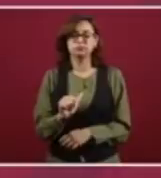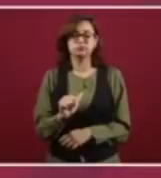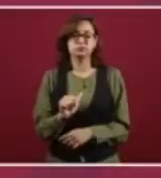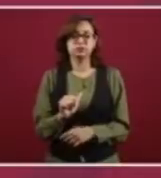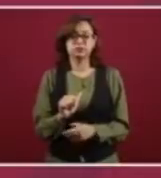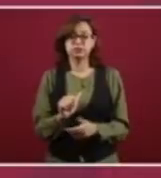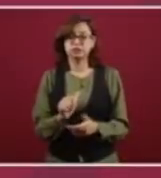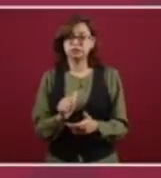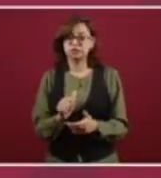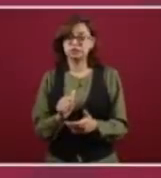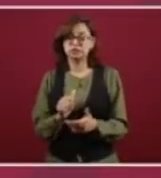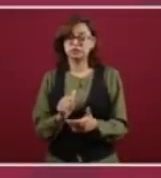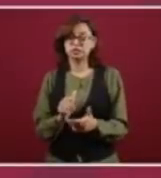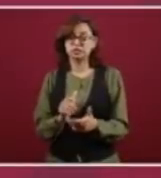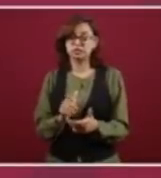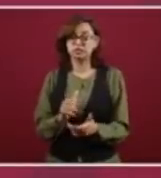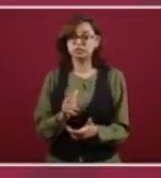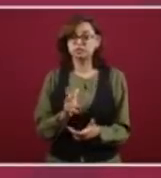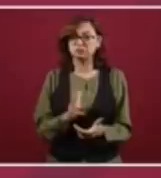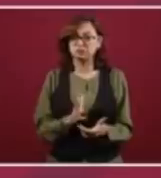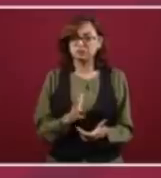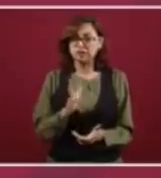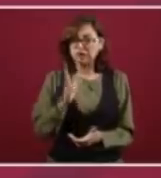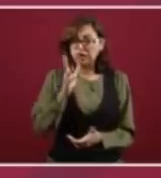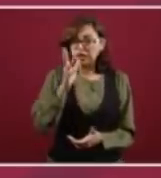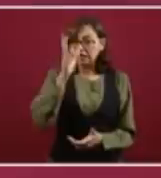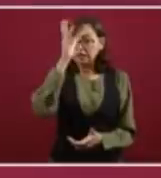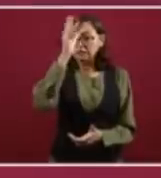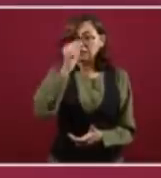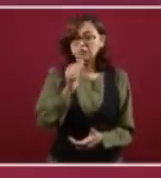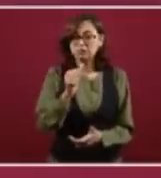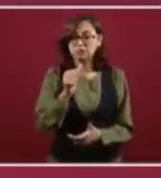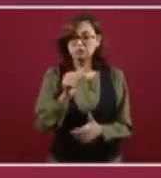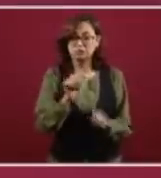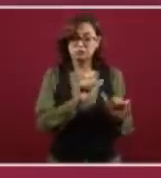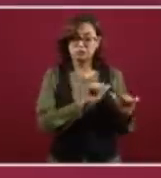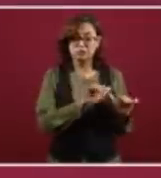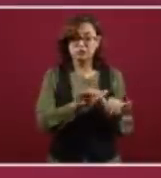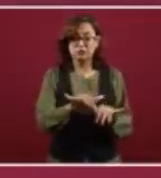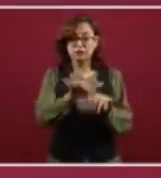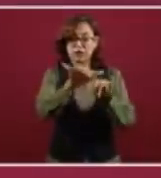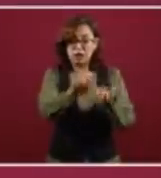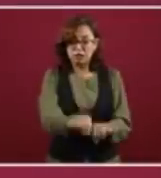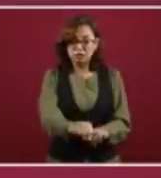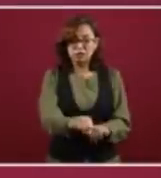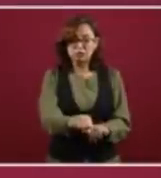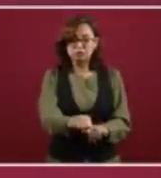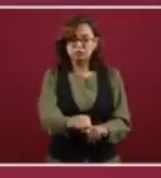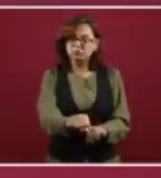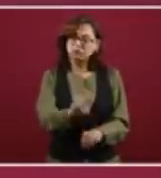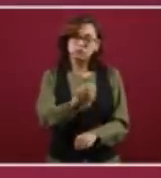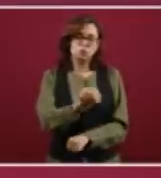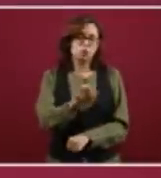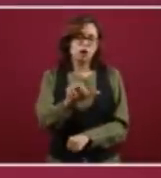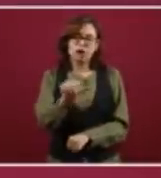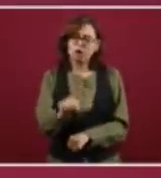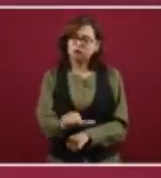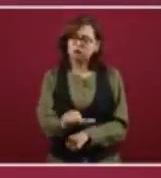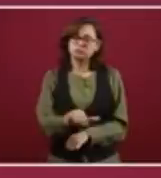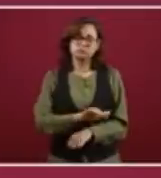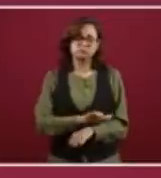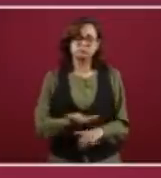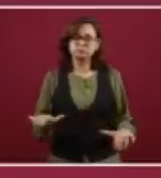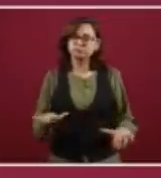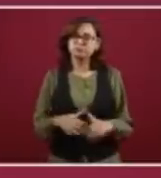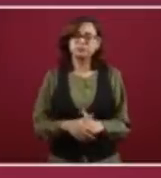estar de acuerdo, por ejemplo, con una invasión, nunca,